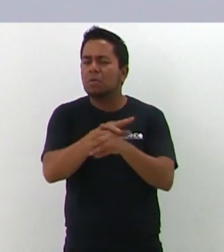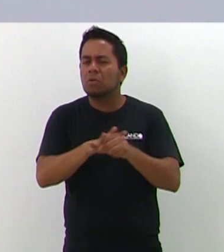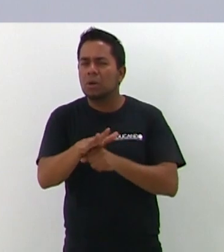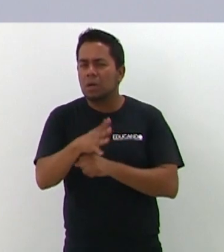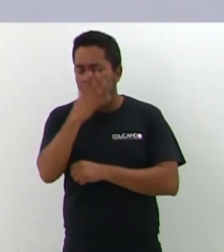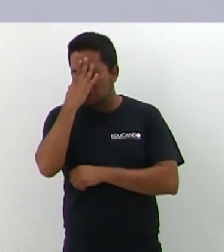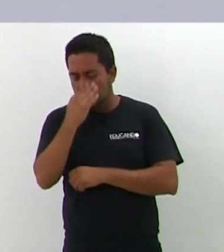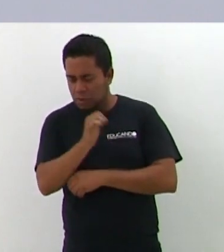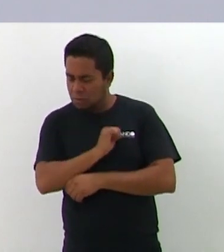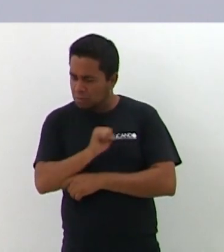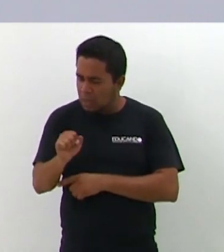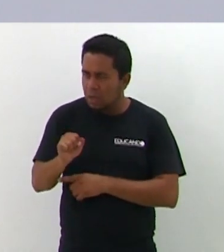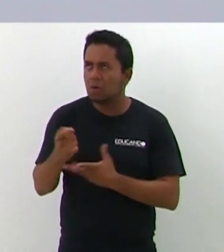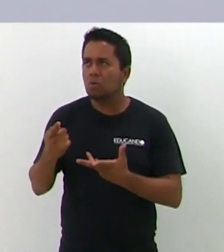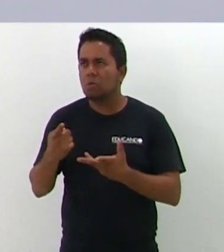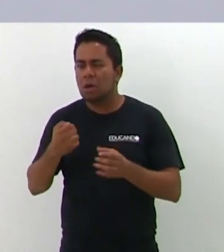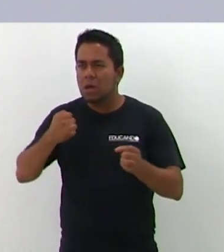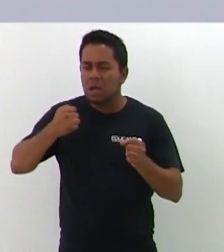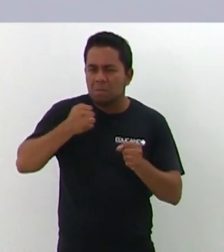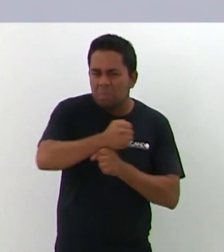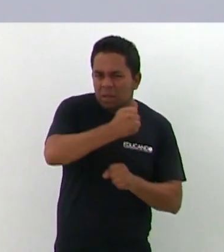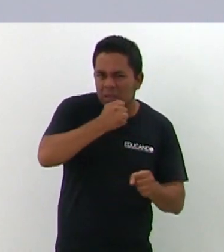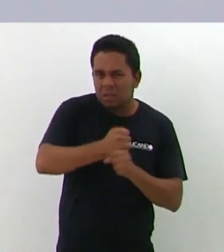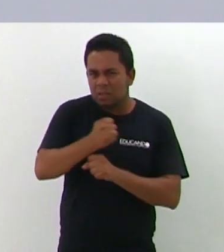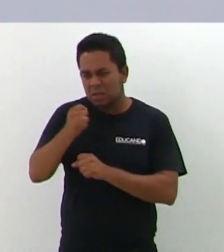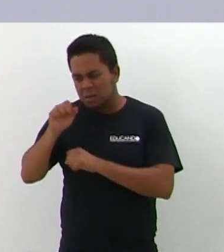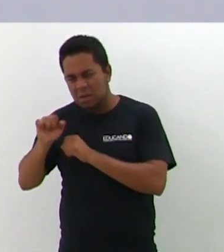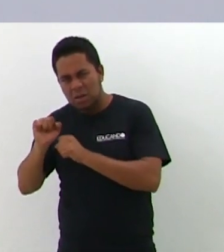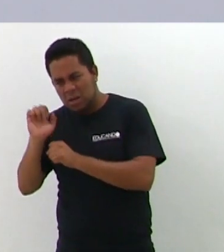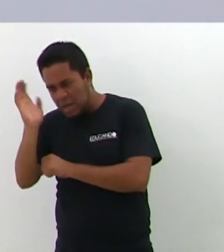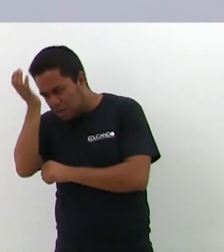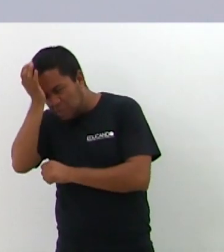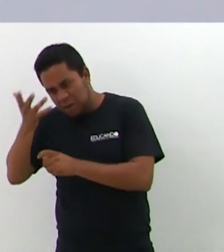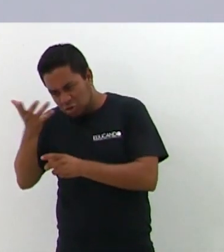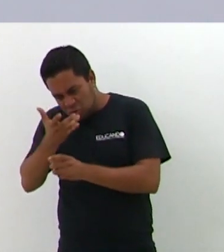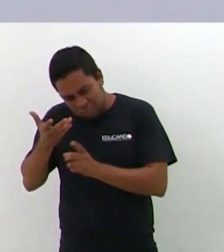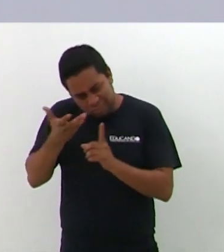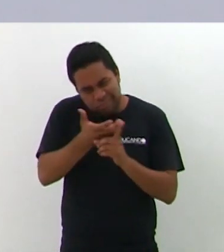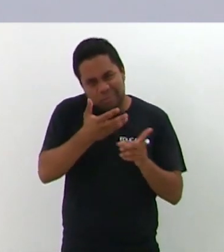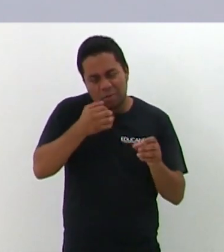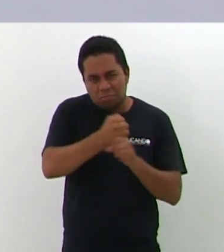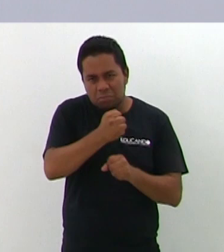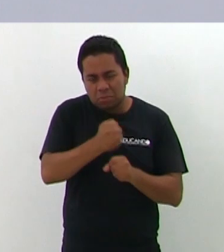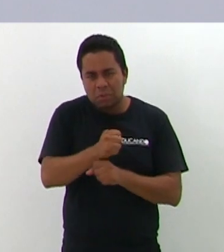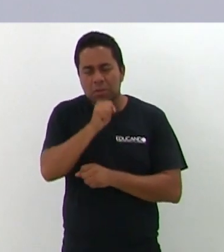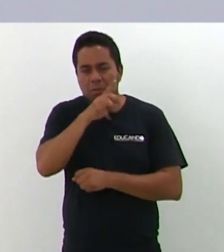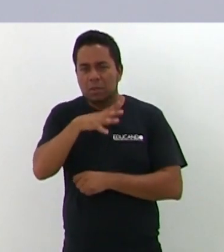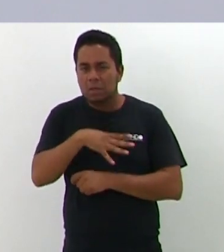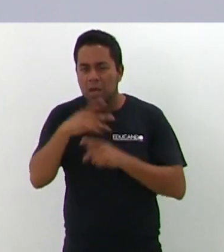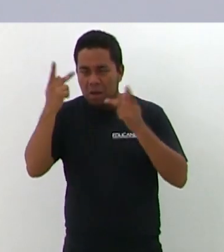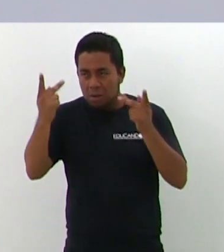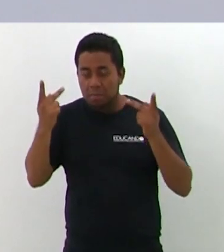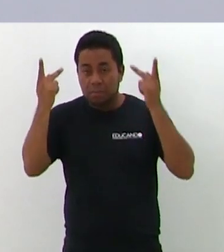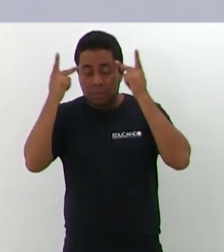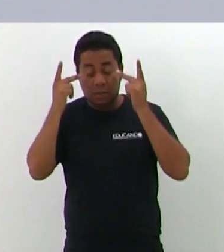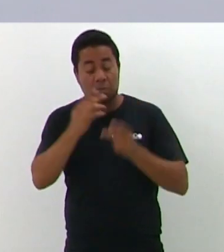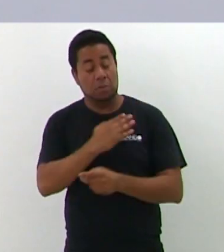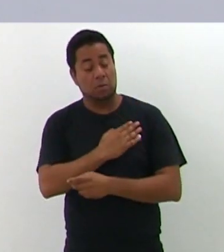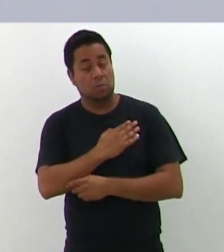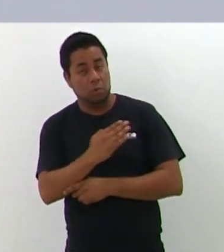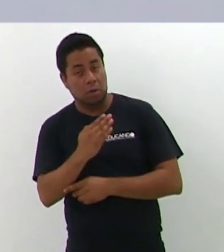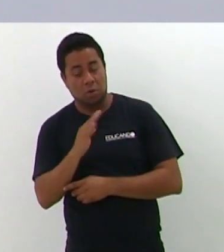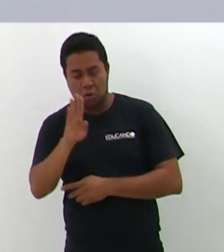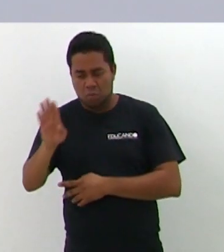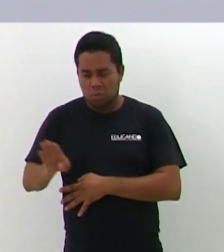Un lobito malo al que maltrataban todos los corderos. Y había también un príncipe bueno,